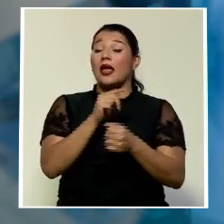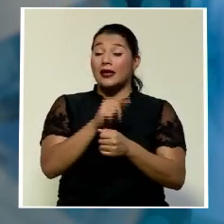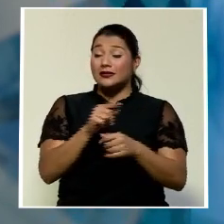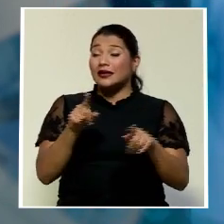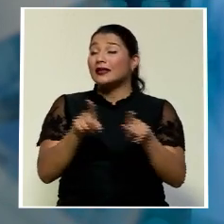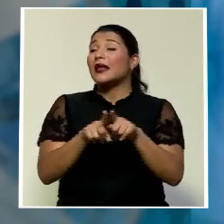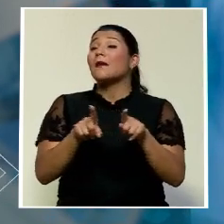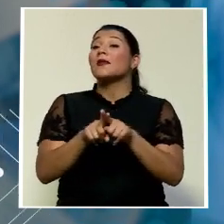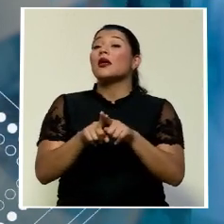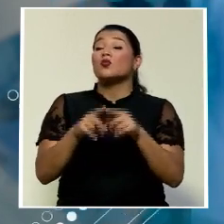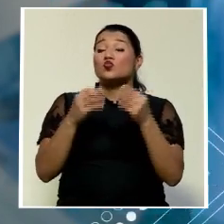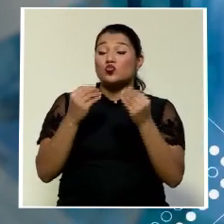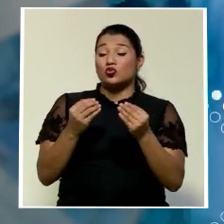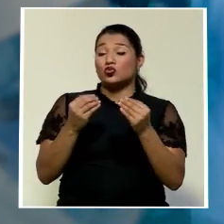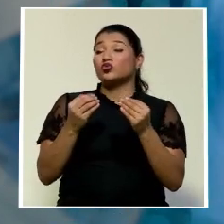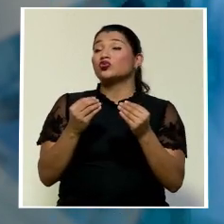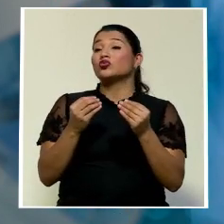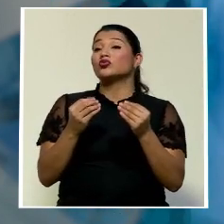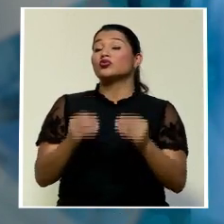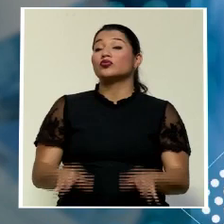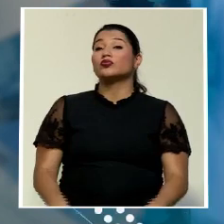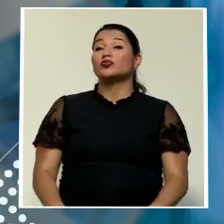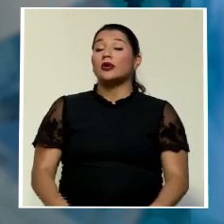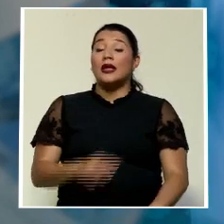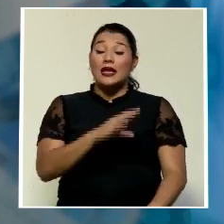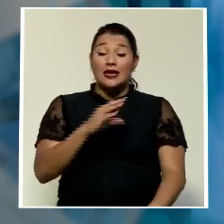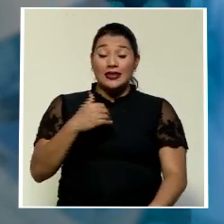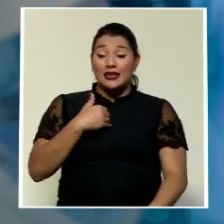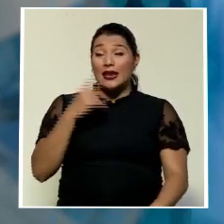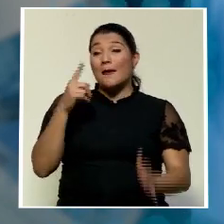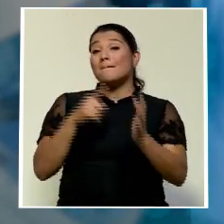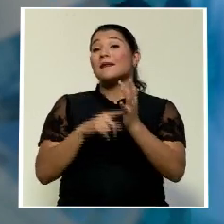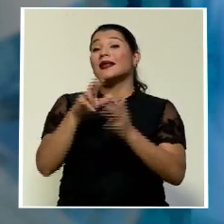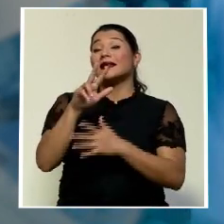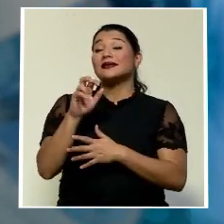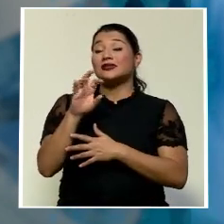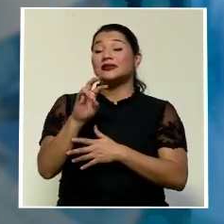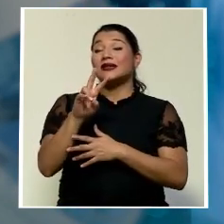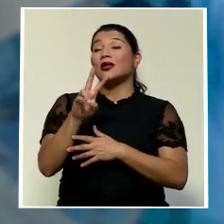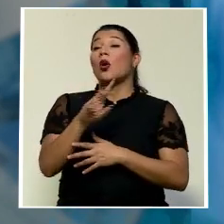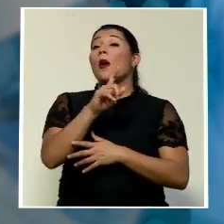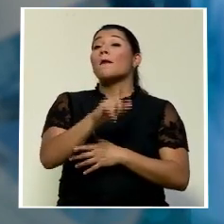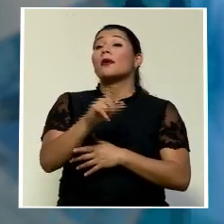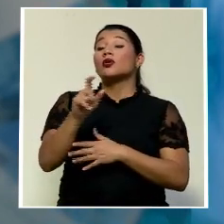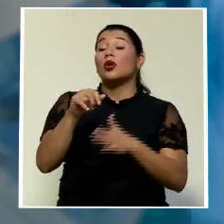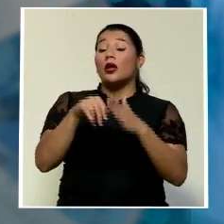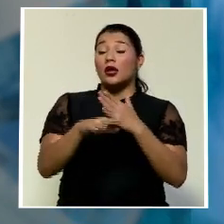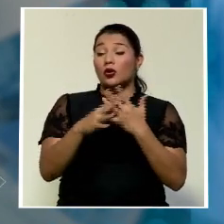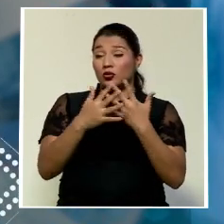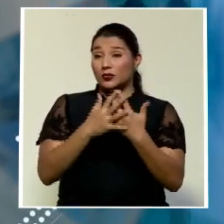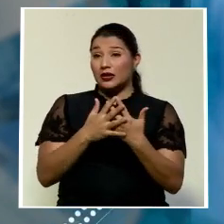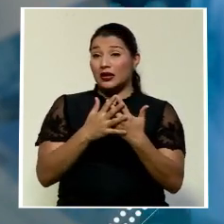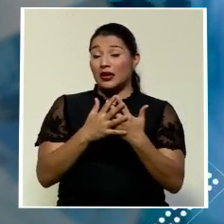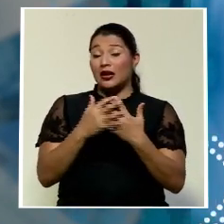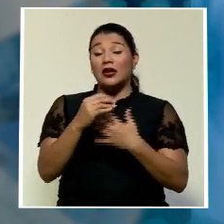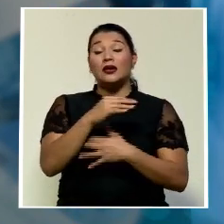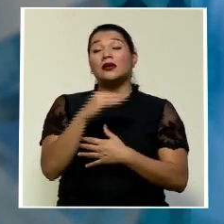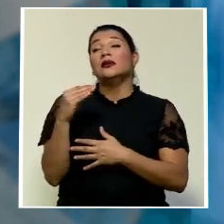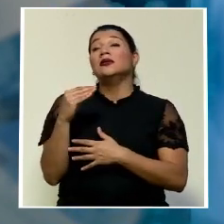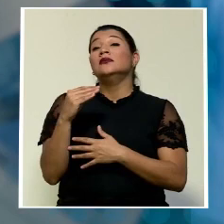es alta, hay 1.372 personas hospitalizadas, de las